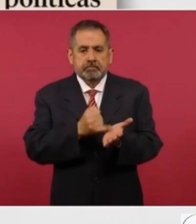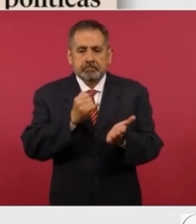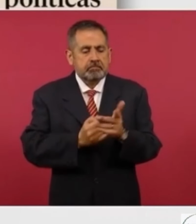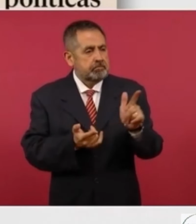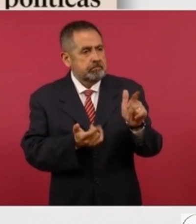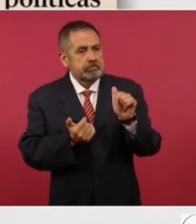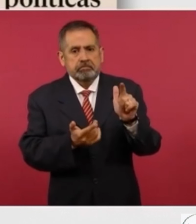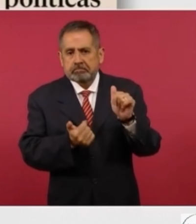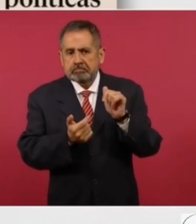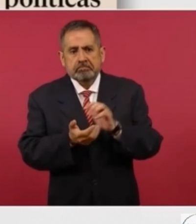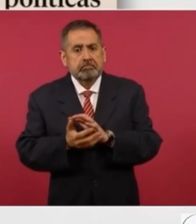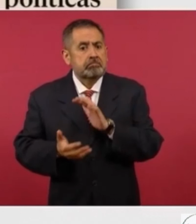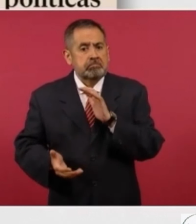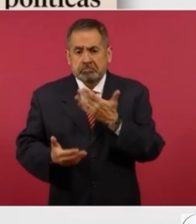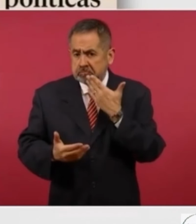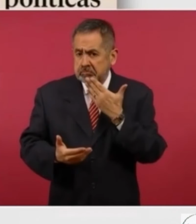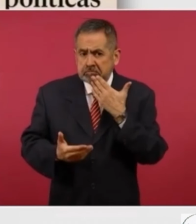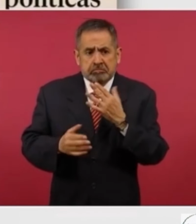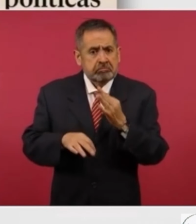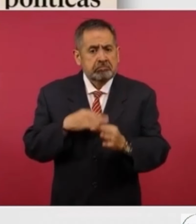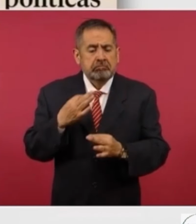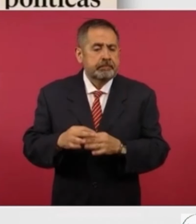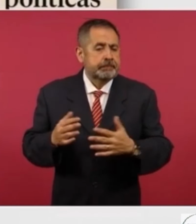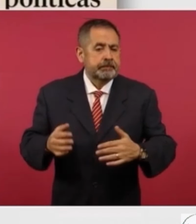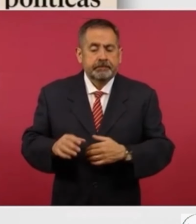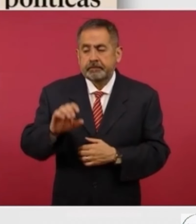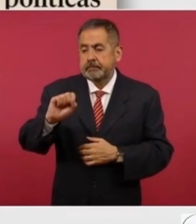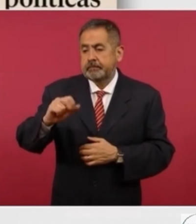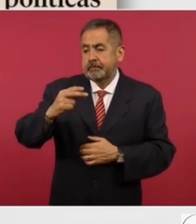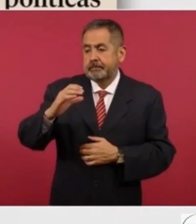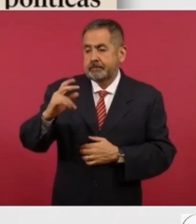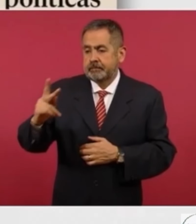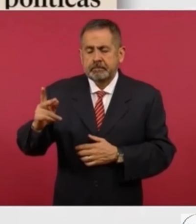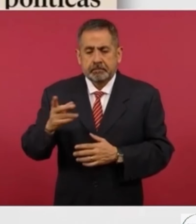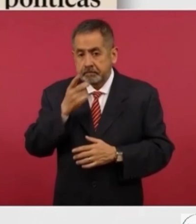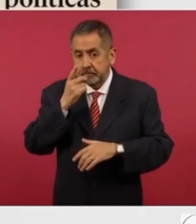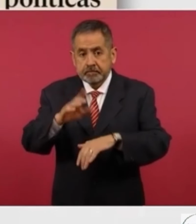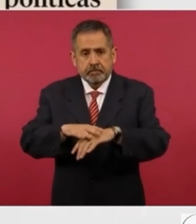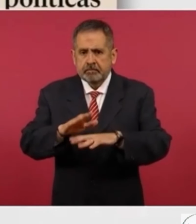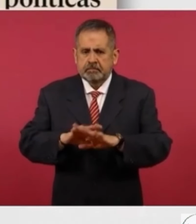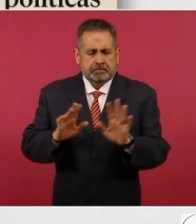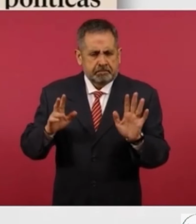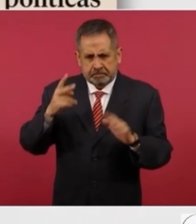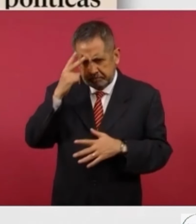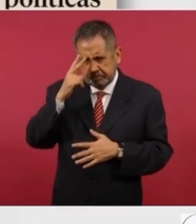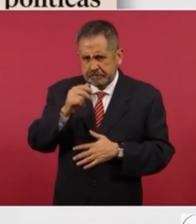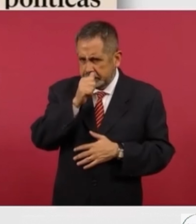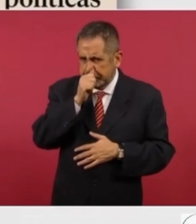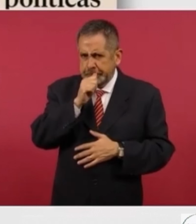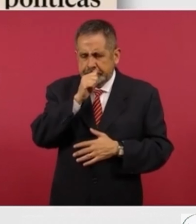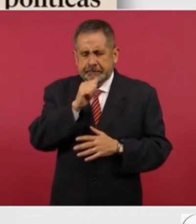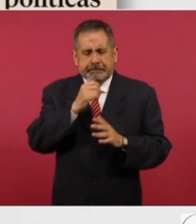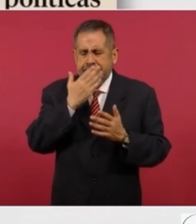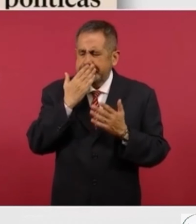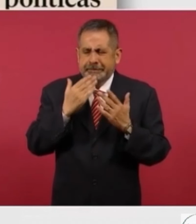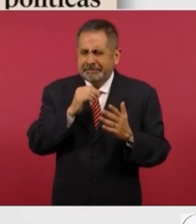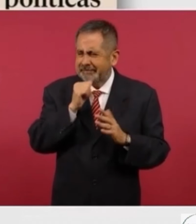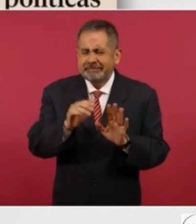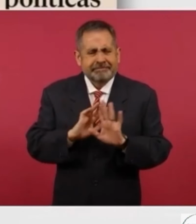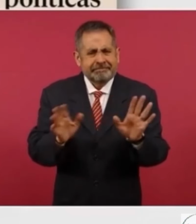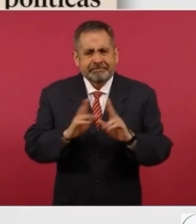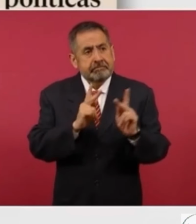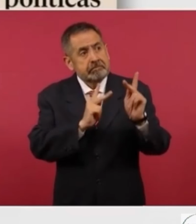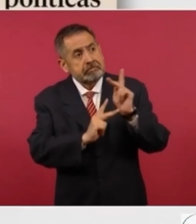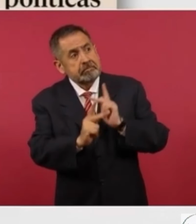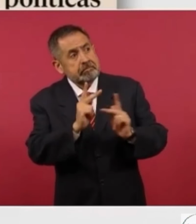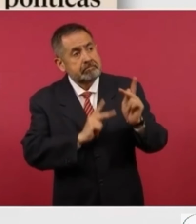de Hacienda y Crédito Público aclaró que México no ha tenido una negociación ni ha solicitado préstamo